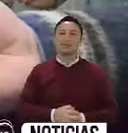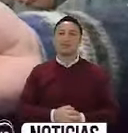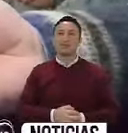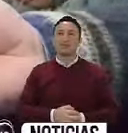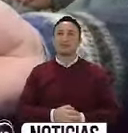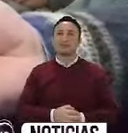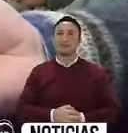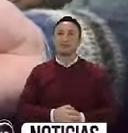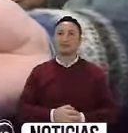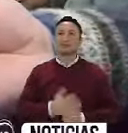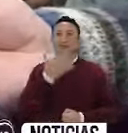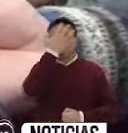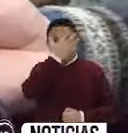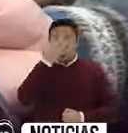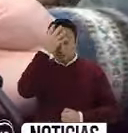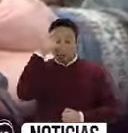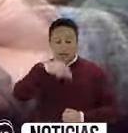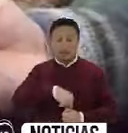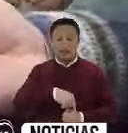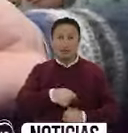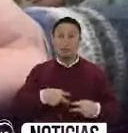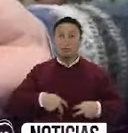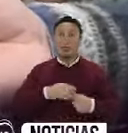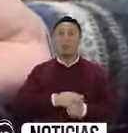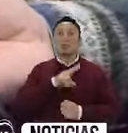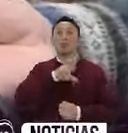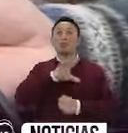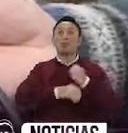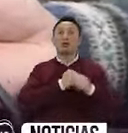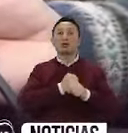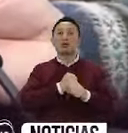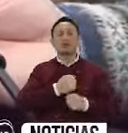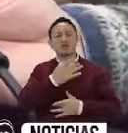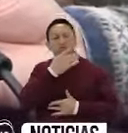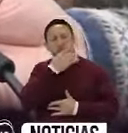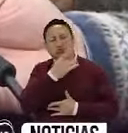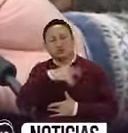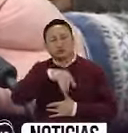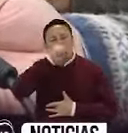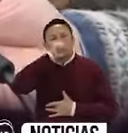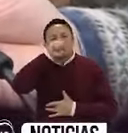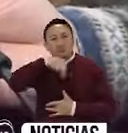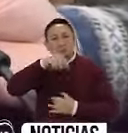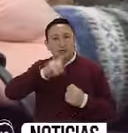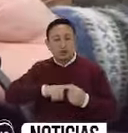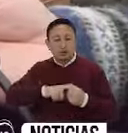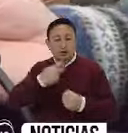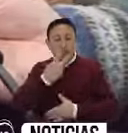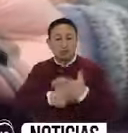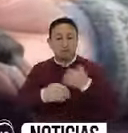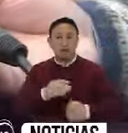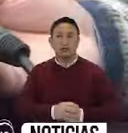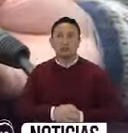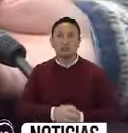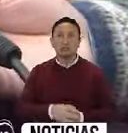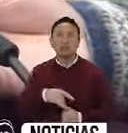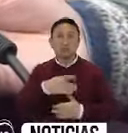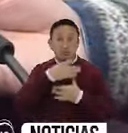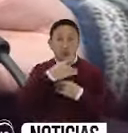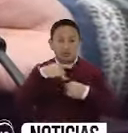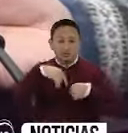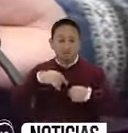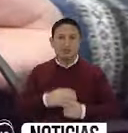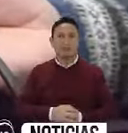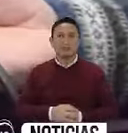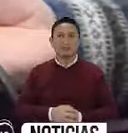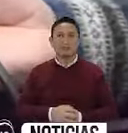De Esmeralda, pero ya vivo aquí 25 años. Uy, me encanta. Por eso me quedé radicada aquí en Quito. Tengo a mis hijos y sí, nos encanta bastante,